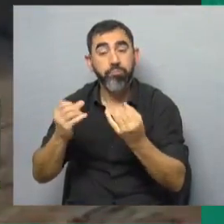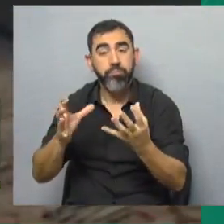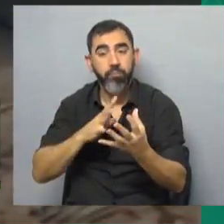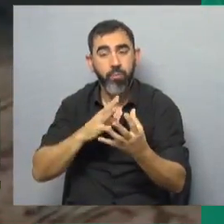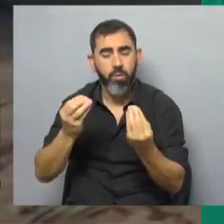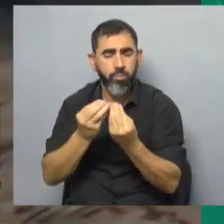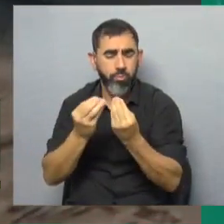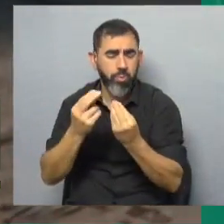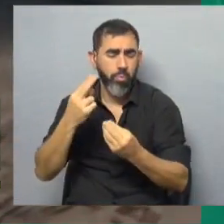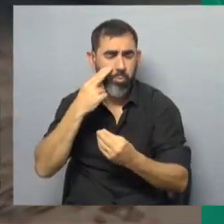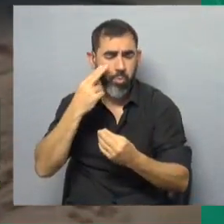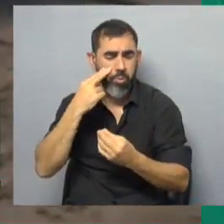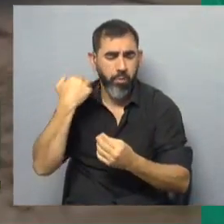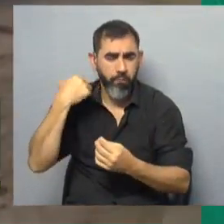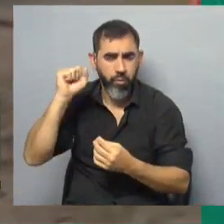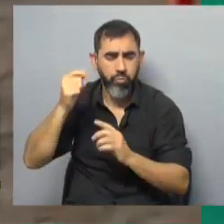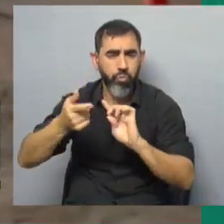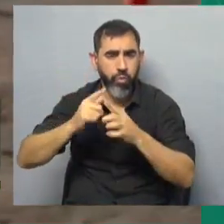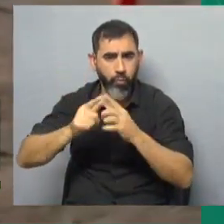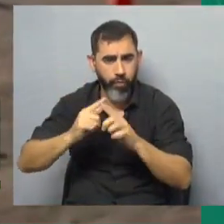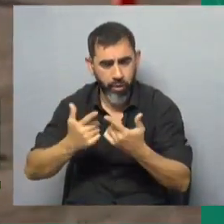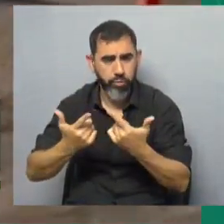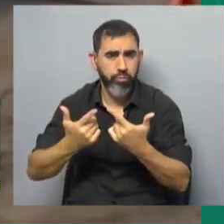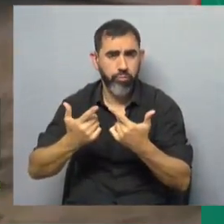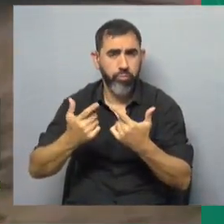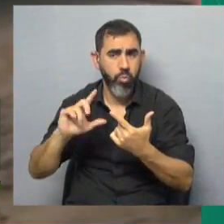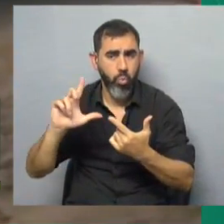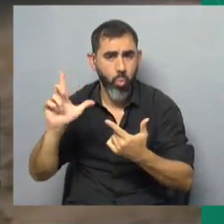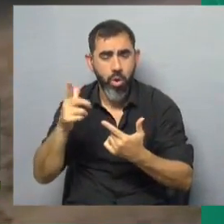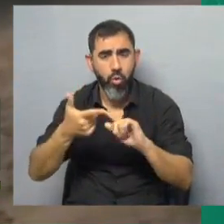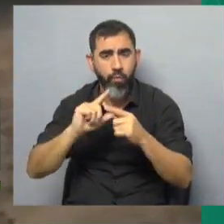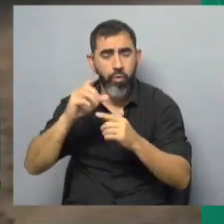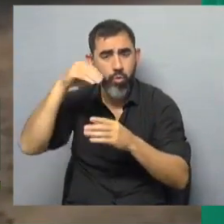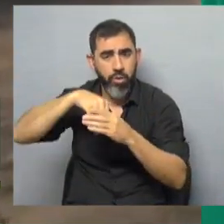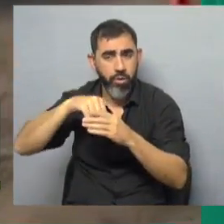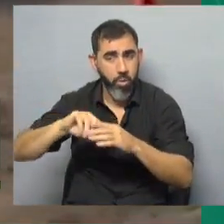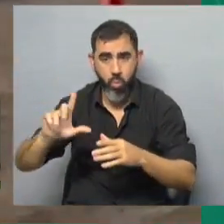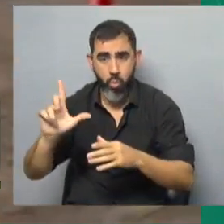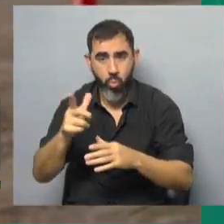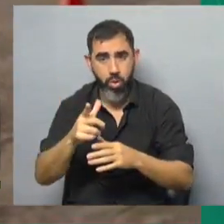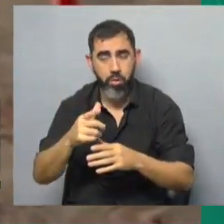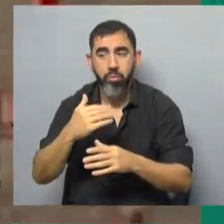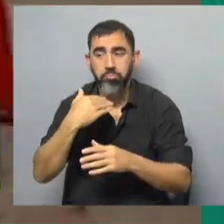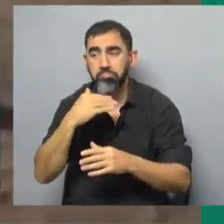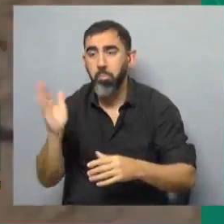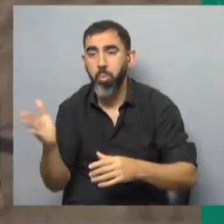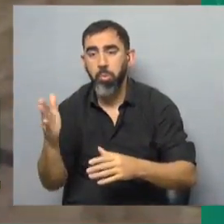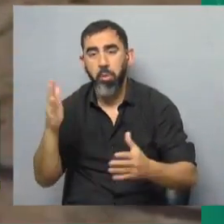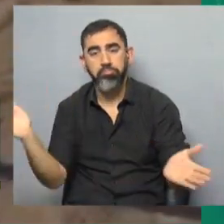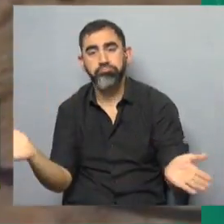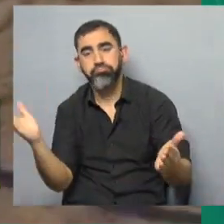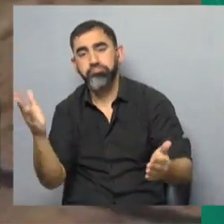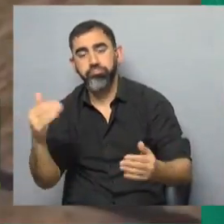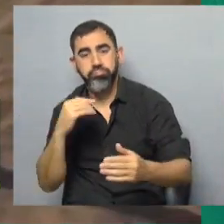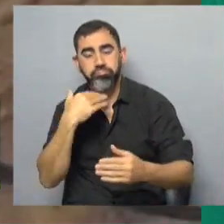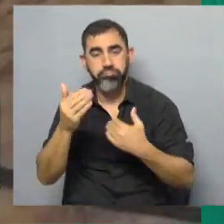de irregularidades, incumplimiento de convenios colectivos, no tienen convenio interno, o sea, no hay cómo medir la productividad. Los realmente